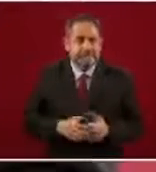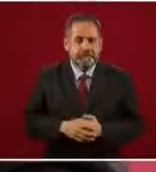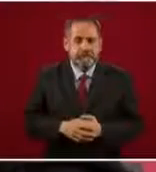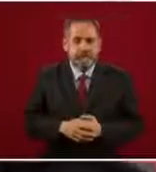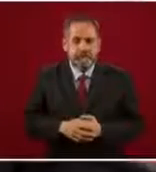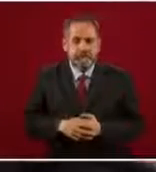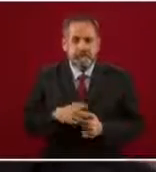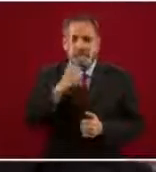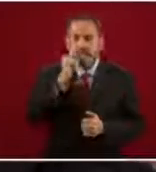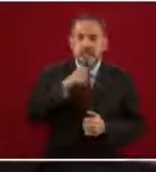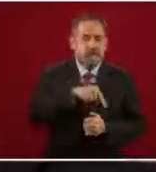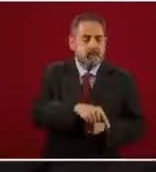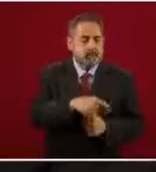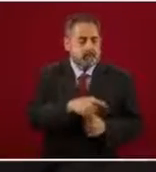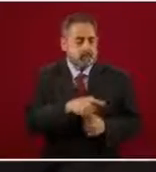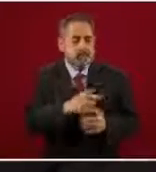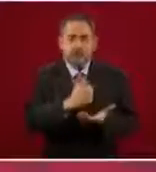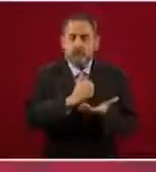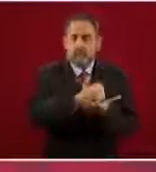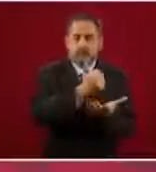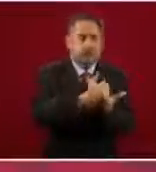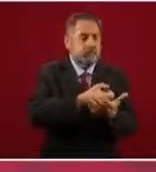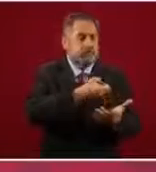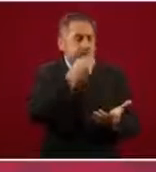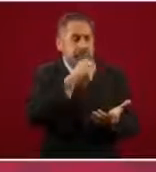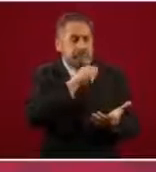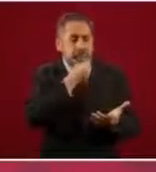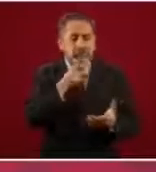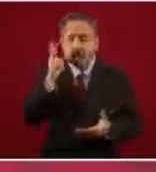vino nuevo en botellas viejas.